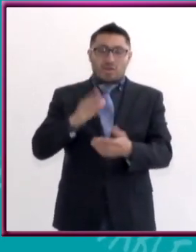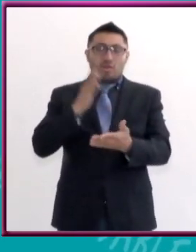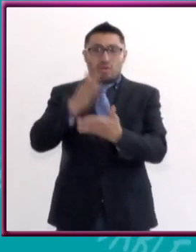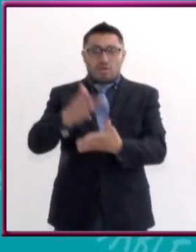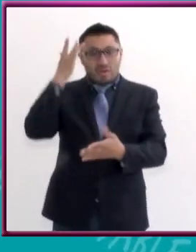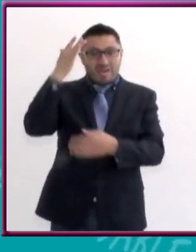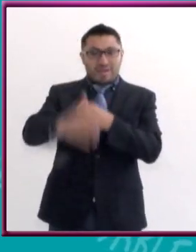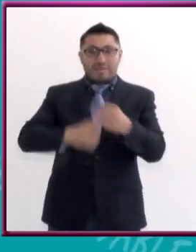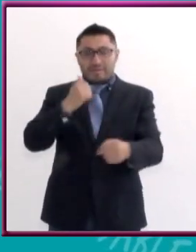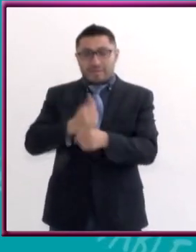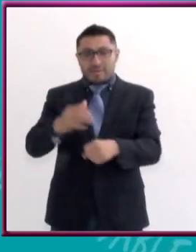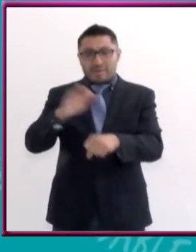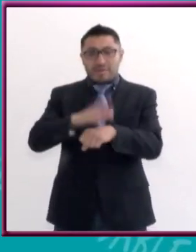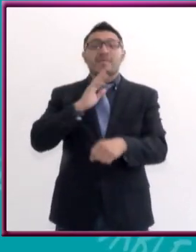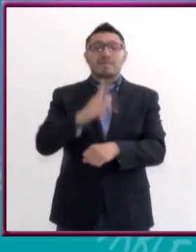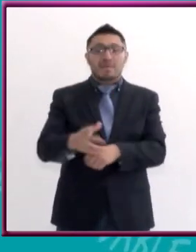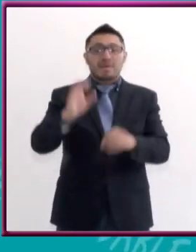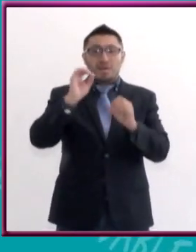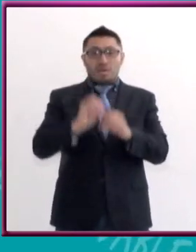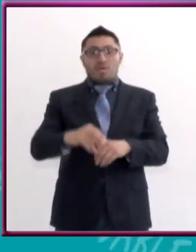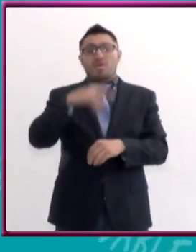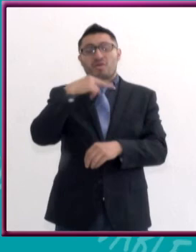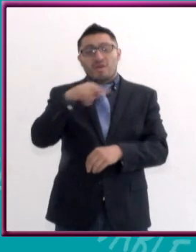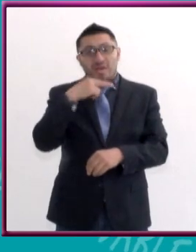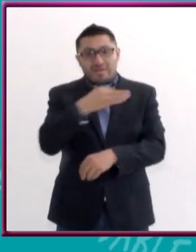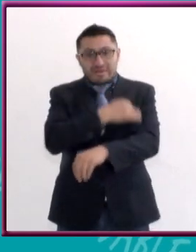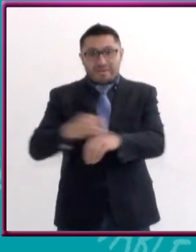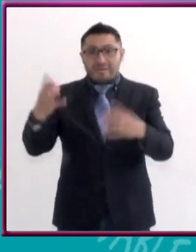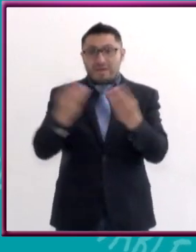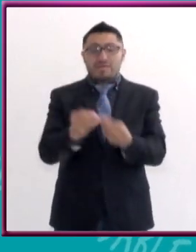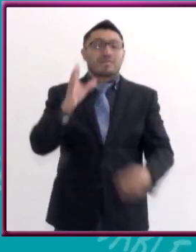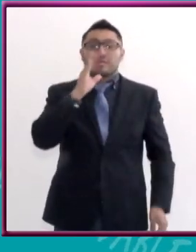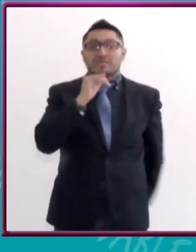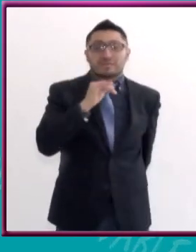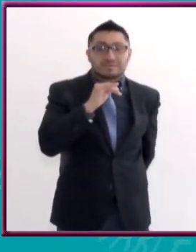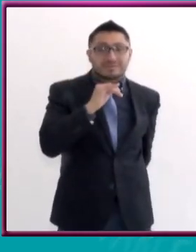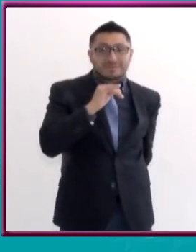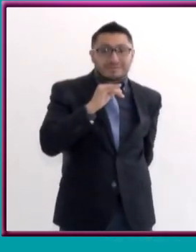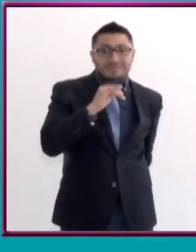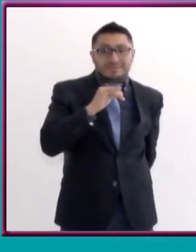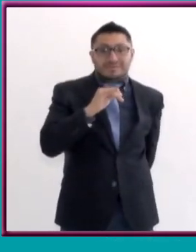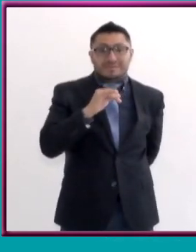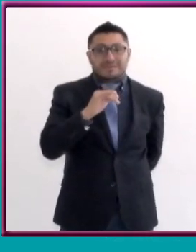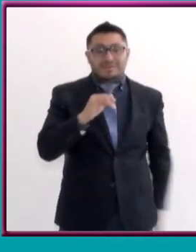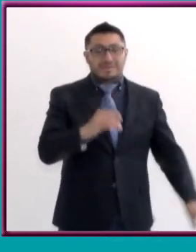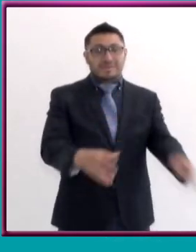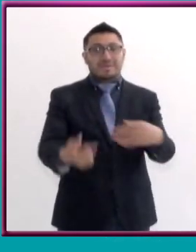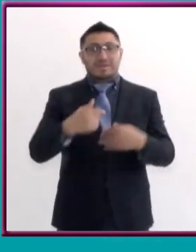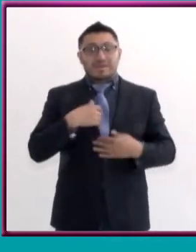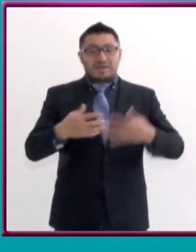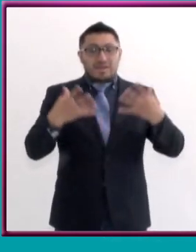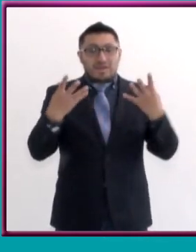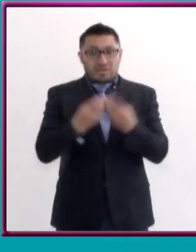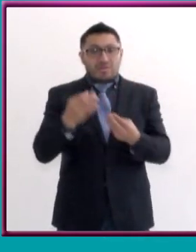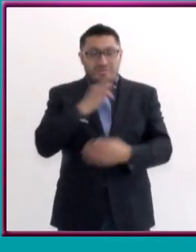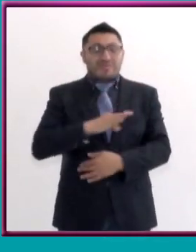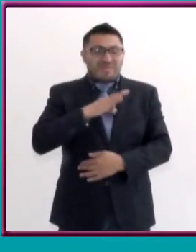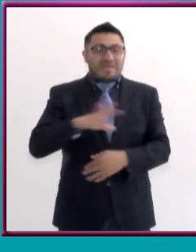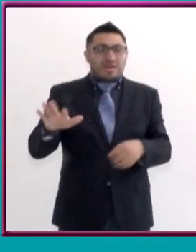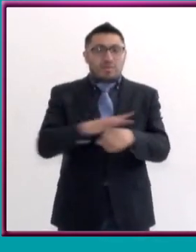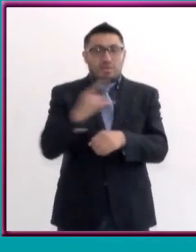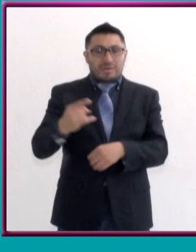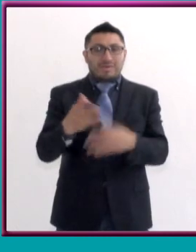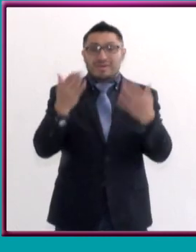mejores amigos o porque no voy a poder pasar Navidad con mi familia. He estado también feliz porque